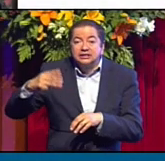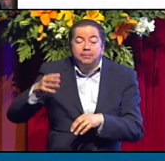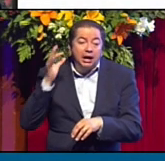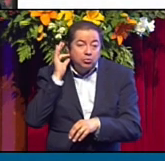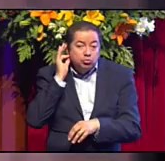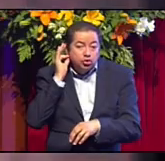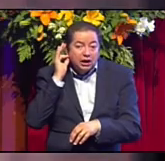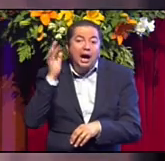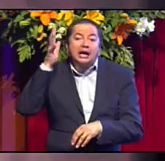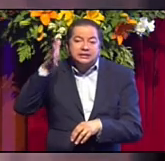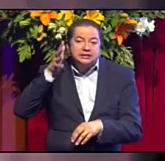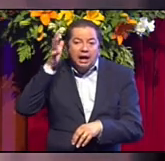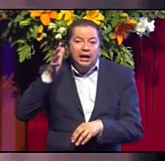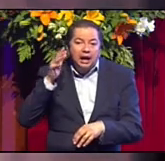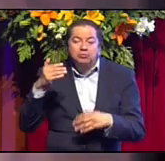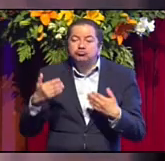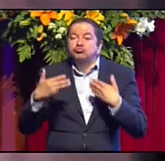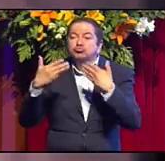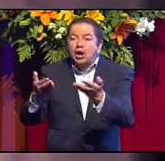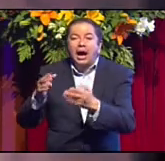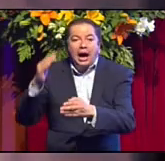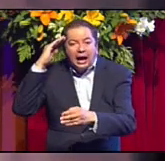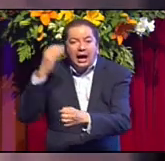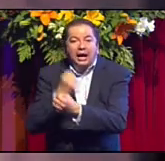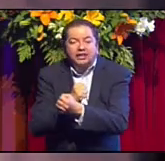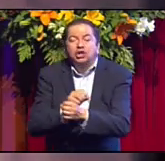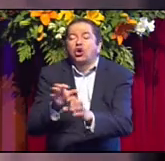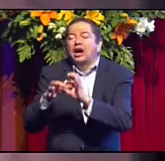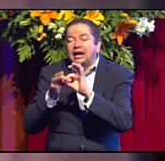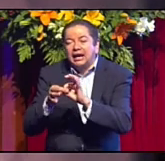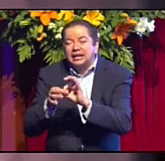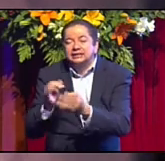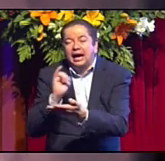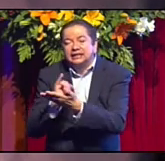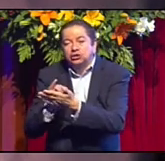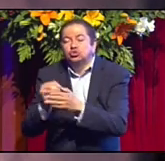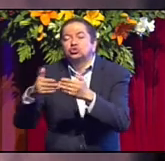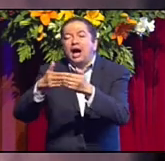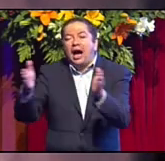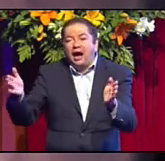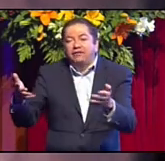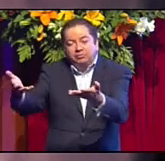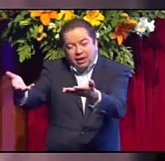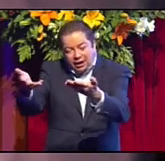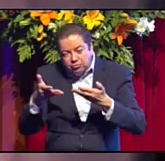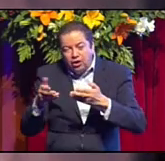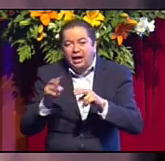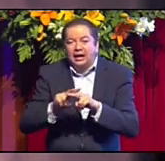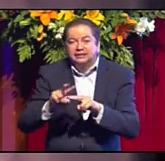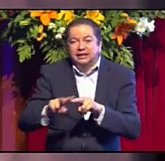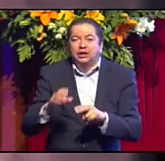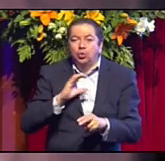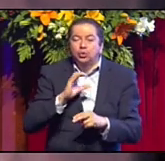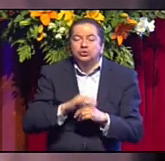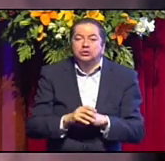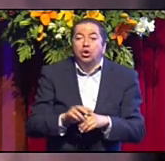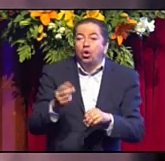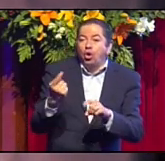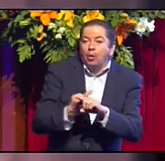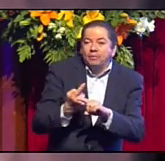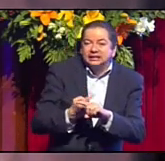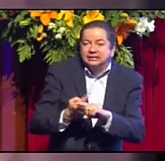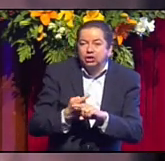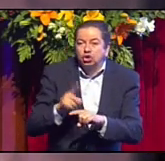la Mujer, hacerle una charla a Carabineros. Y agradecemos a la institución que efectivamente abrió sus puertas para poderlo realizar. El conversatorio de